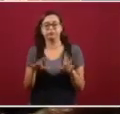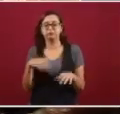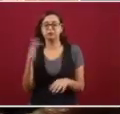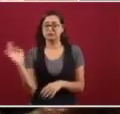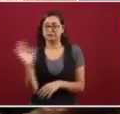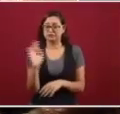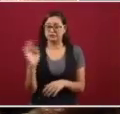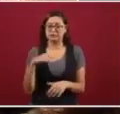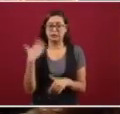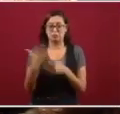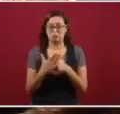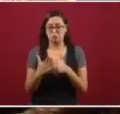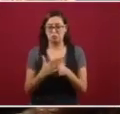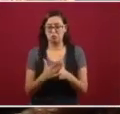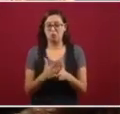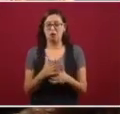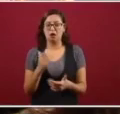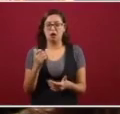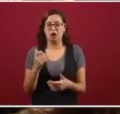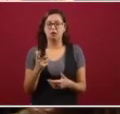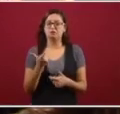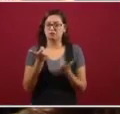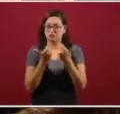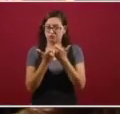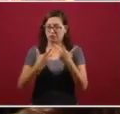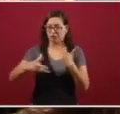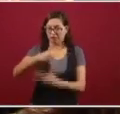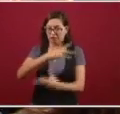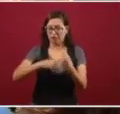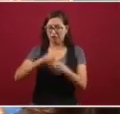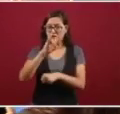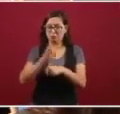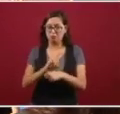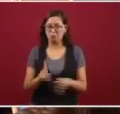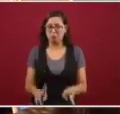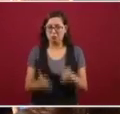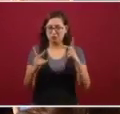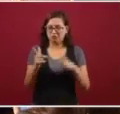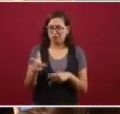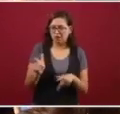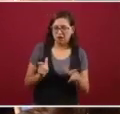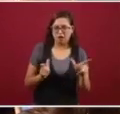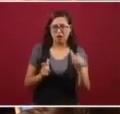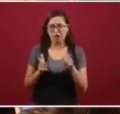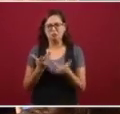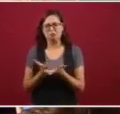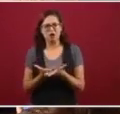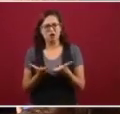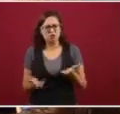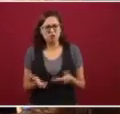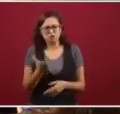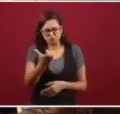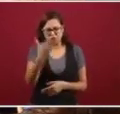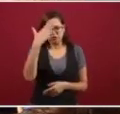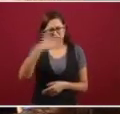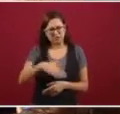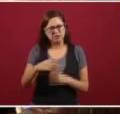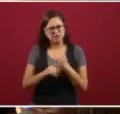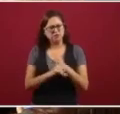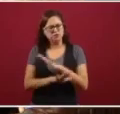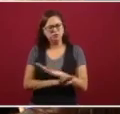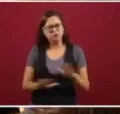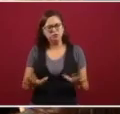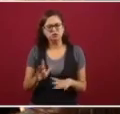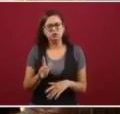otros tipos de delitos como lavado de dinero o venta de armas. ¿Qué reporte tiene esta mañana usted de este caso, si nos pudiera